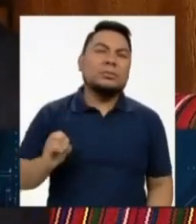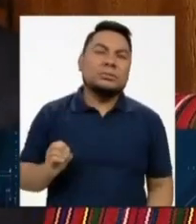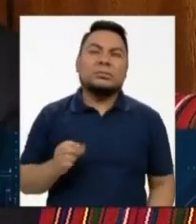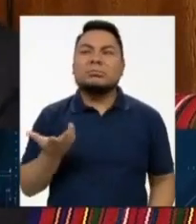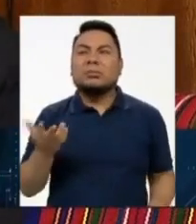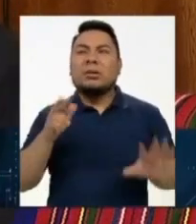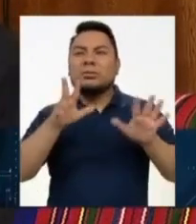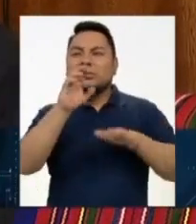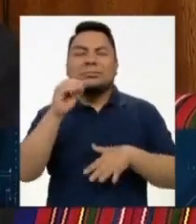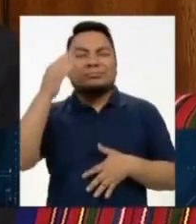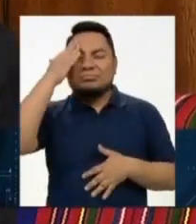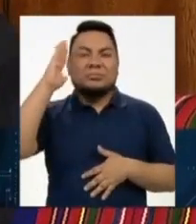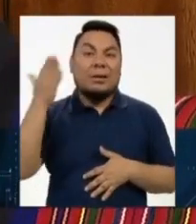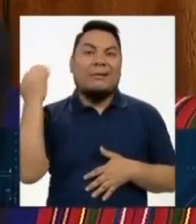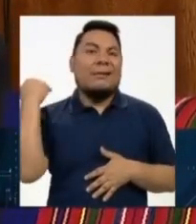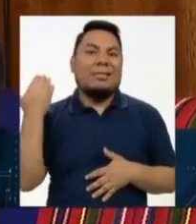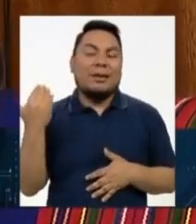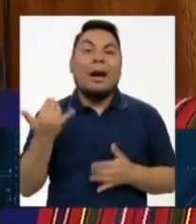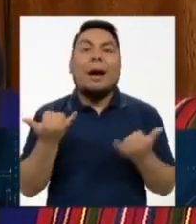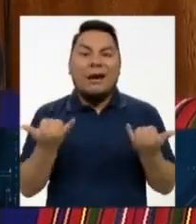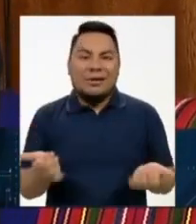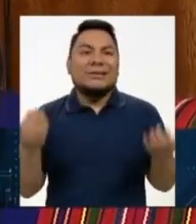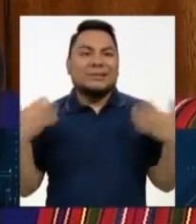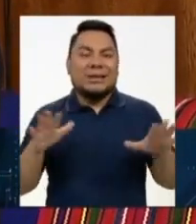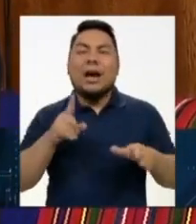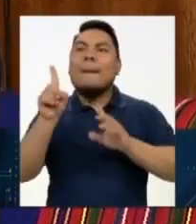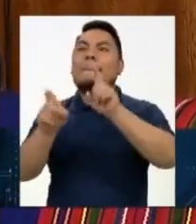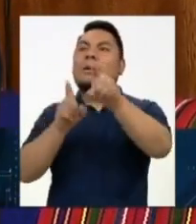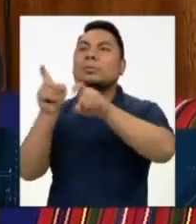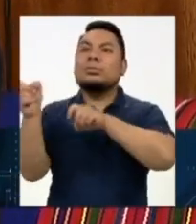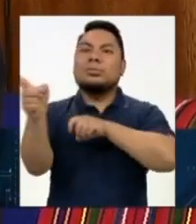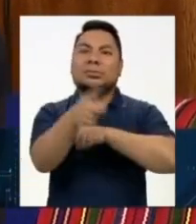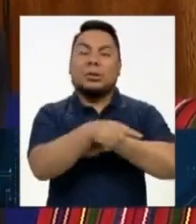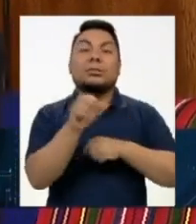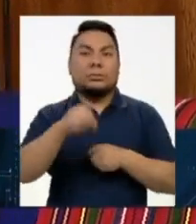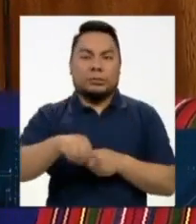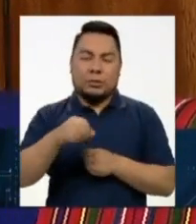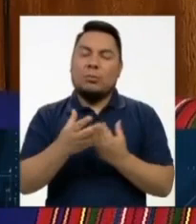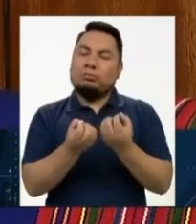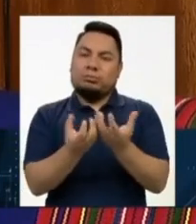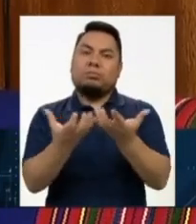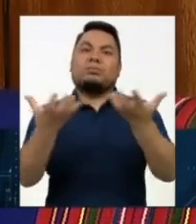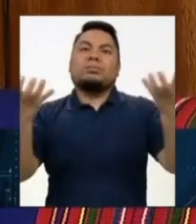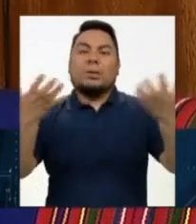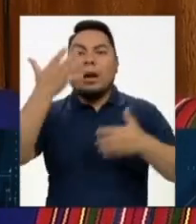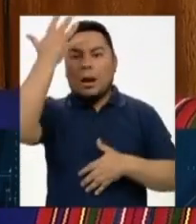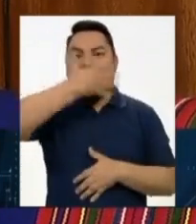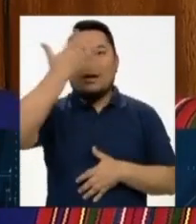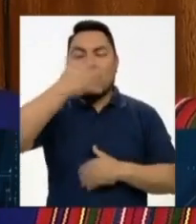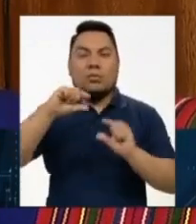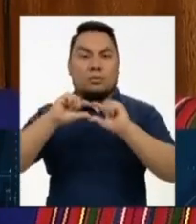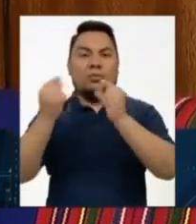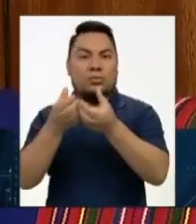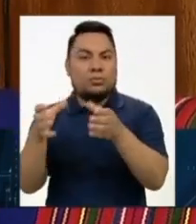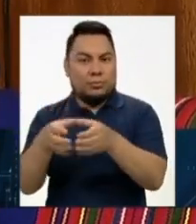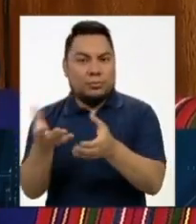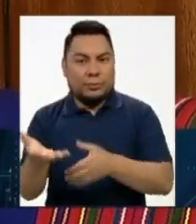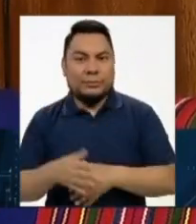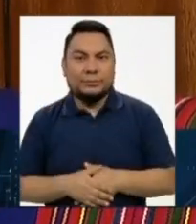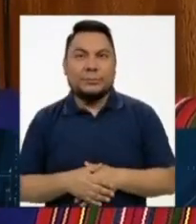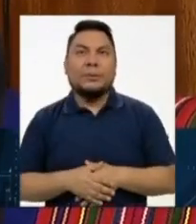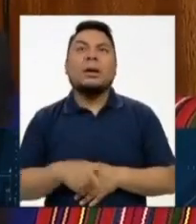8% pero además el censo te sirve para decir dónde están pues por ejemplo población afroperuana donde está concentrada